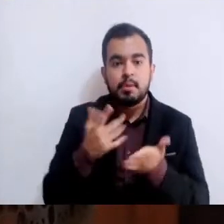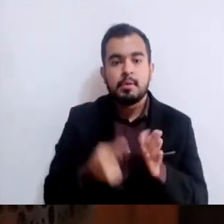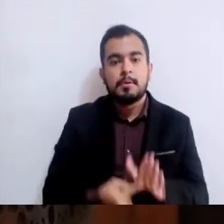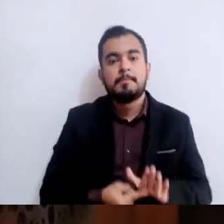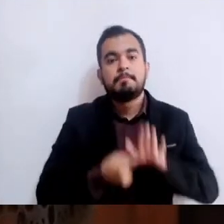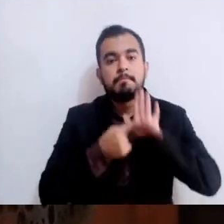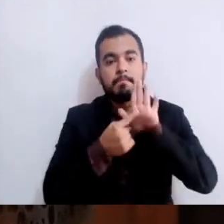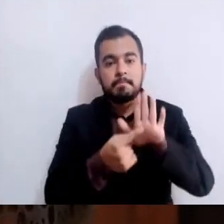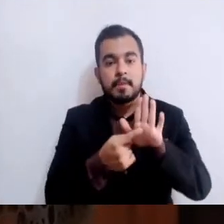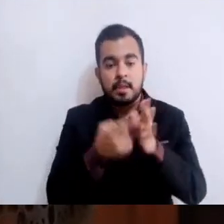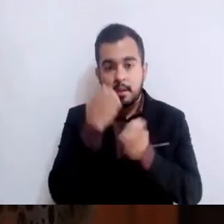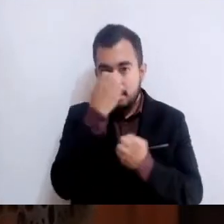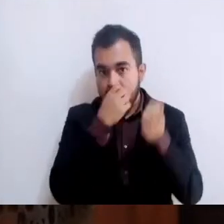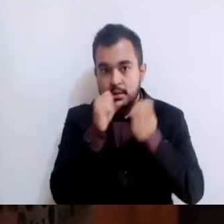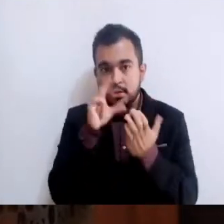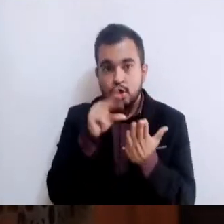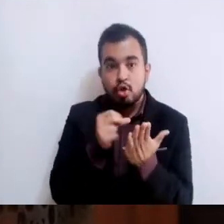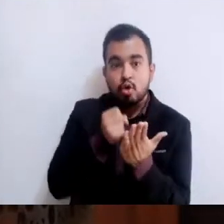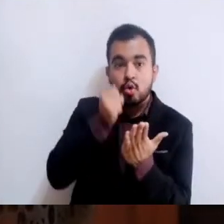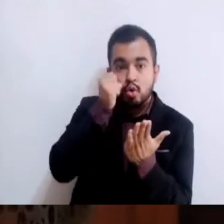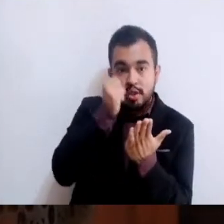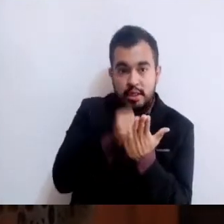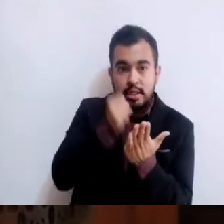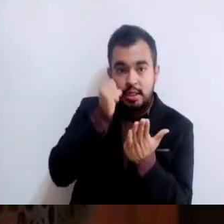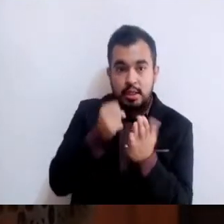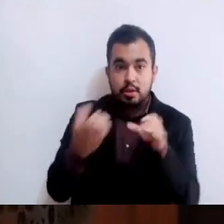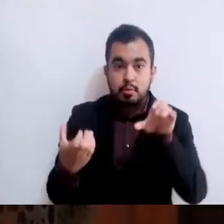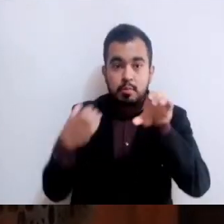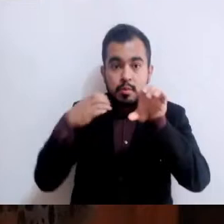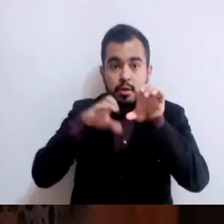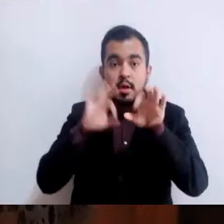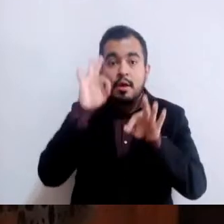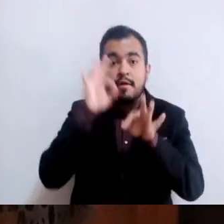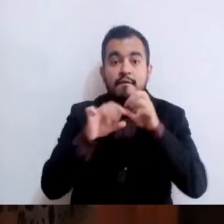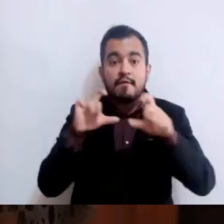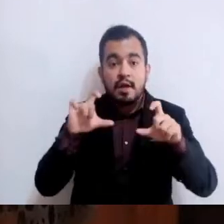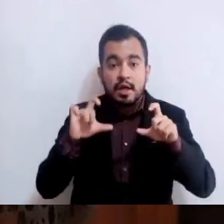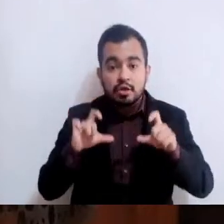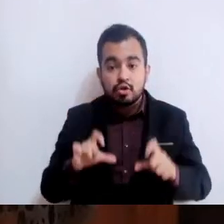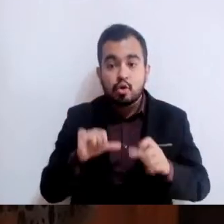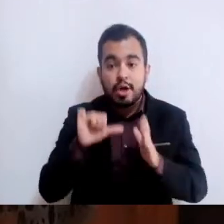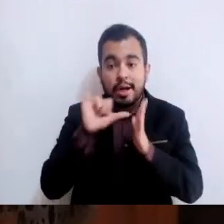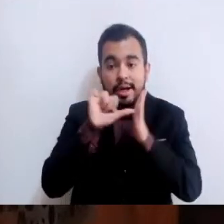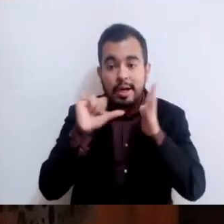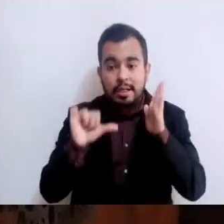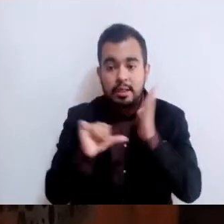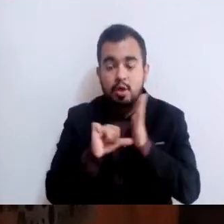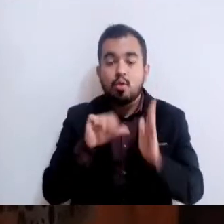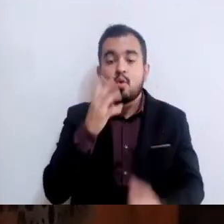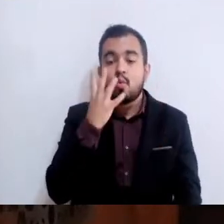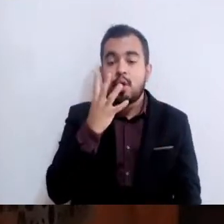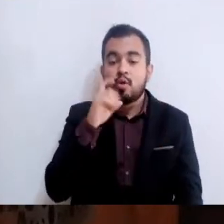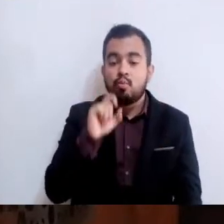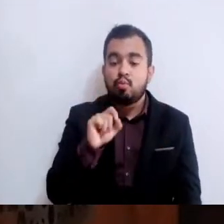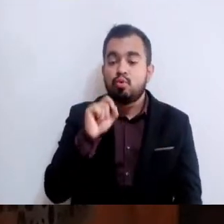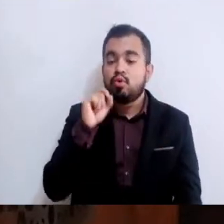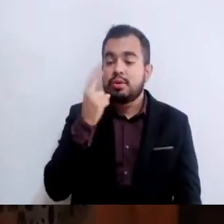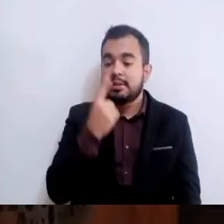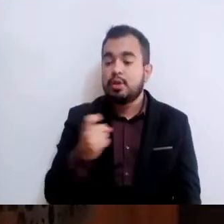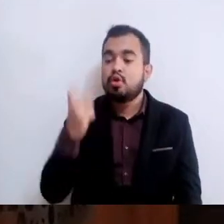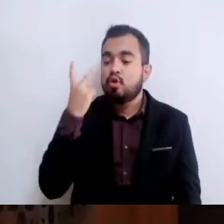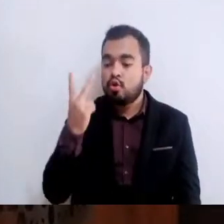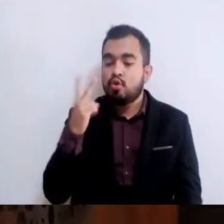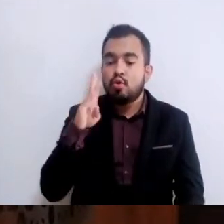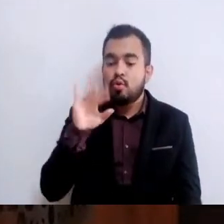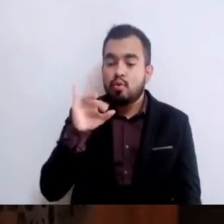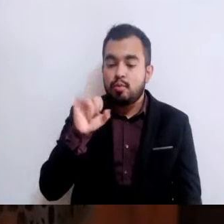de decreto por el que se adiciona la fracción al artículo 4.102 bis del Código